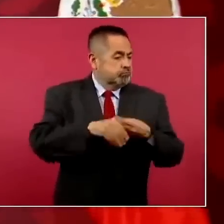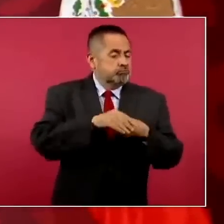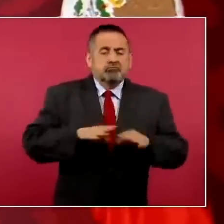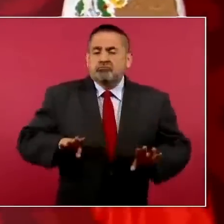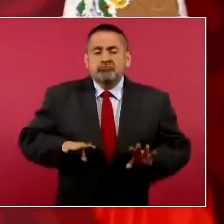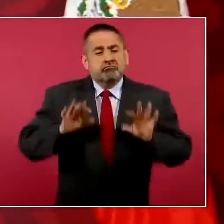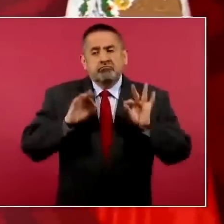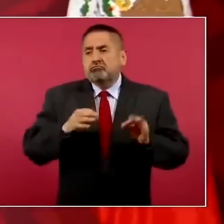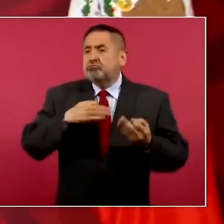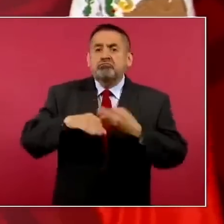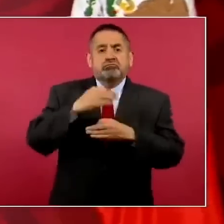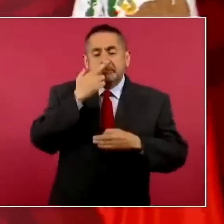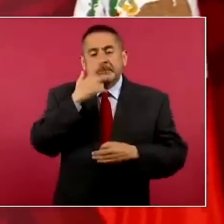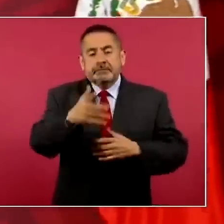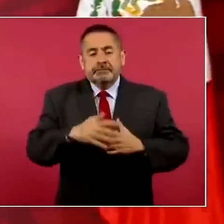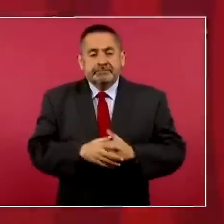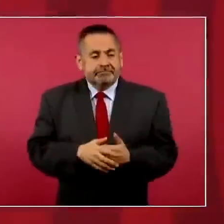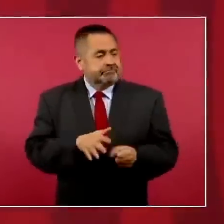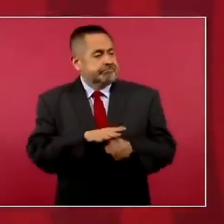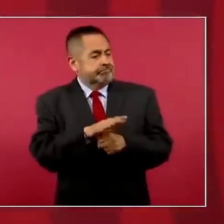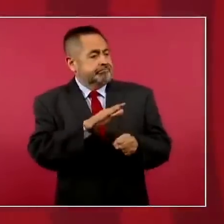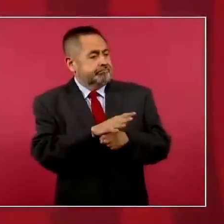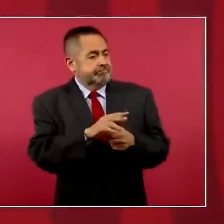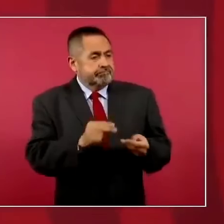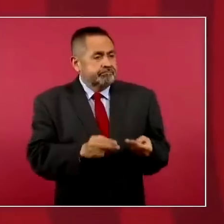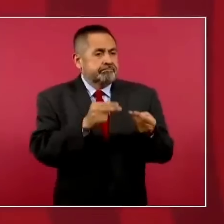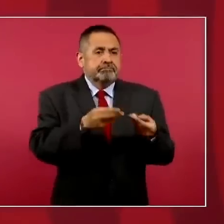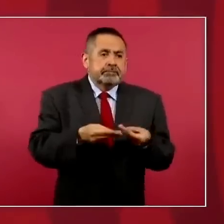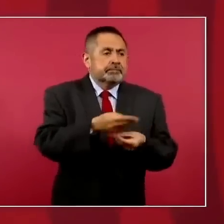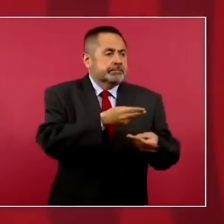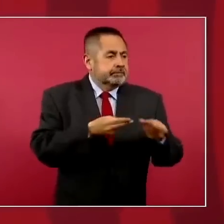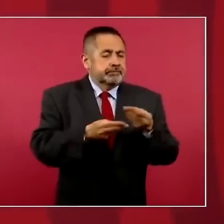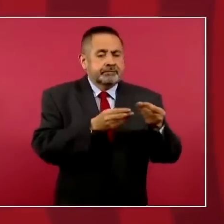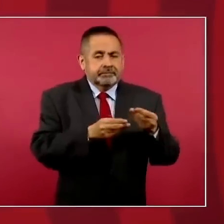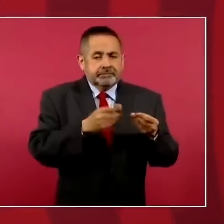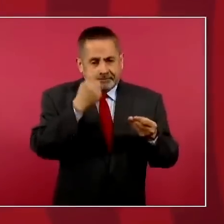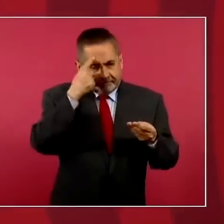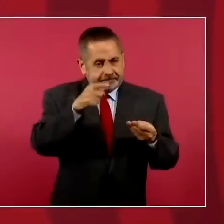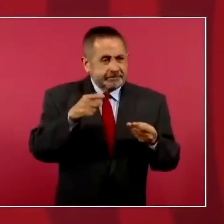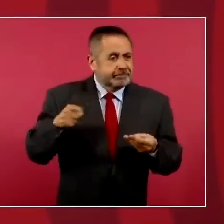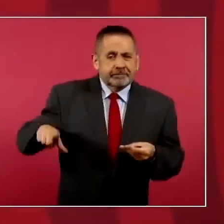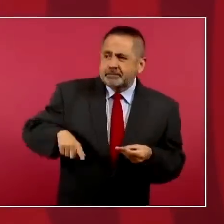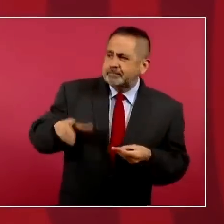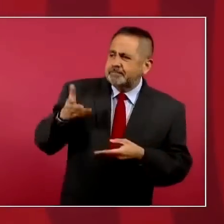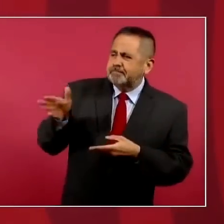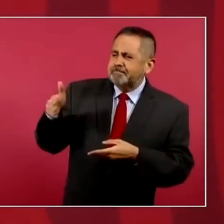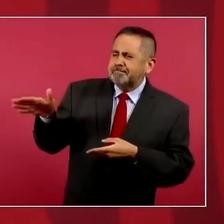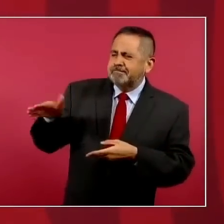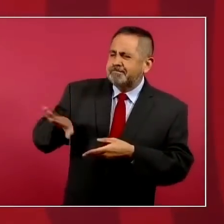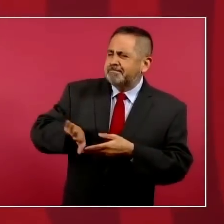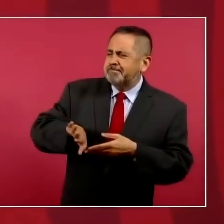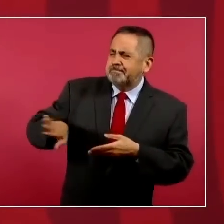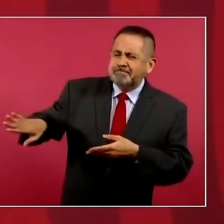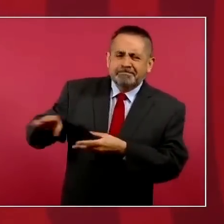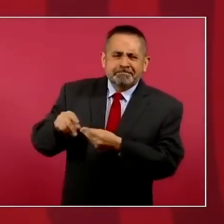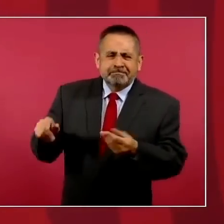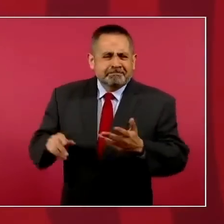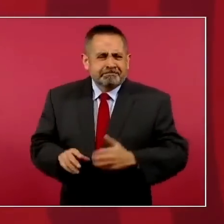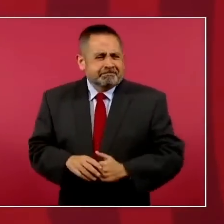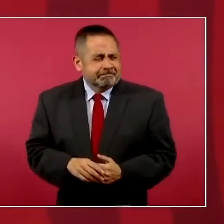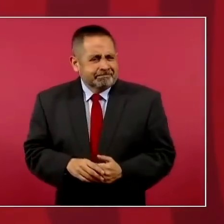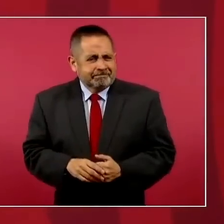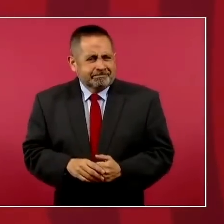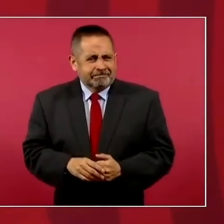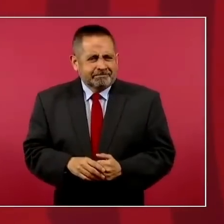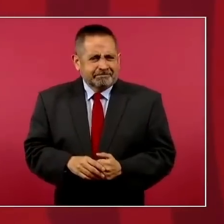que basta con el mercado y que hay que diluir al Estado, desaparecerlo, que tampoco es